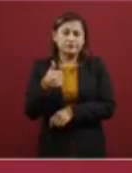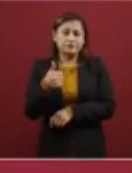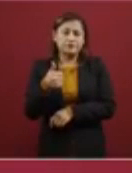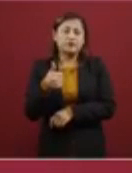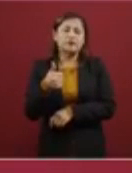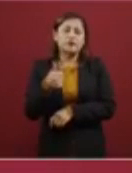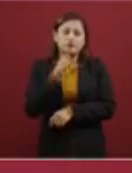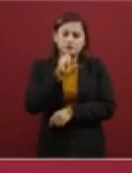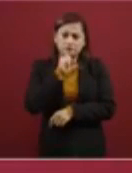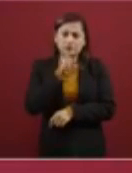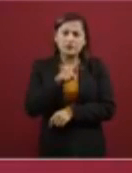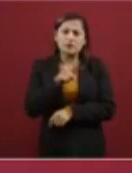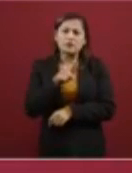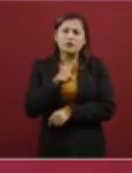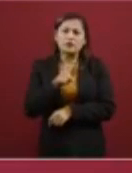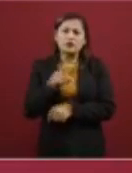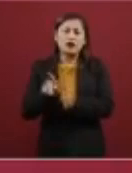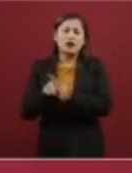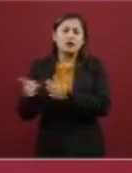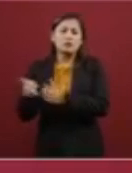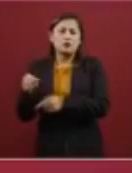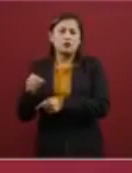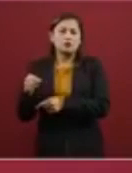y apoyó mi desafuero